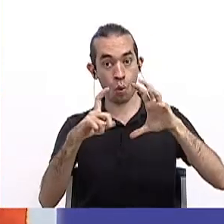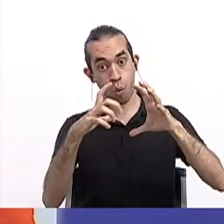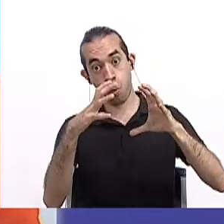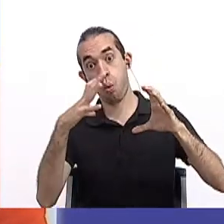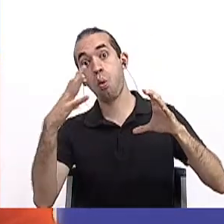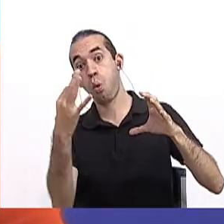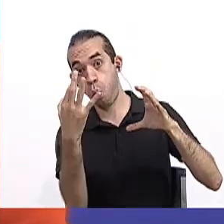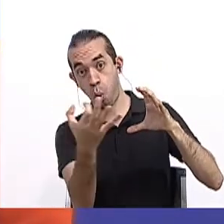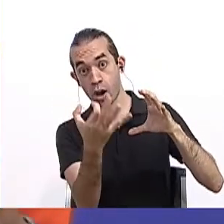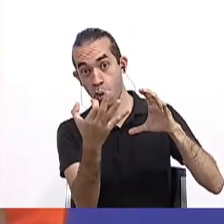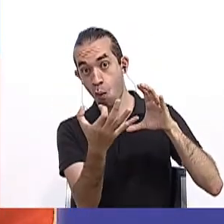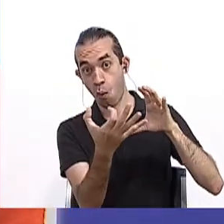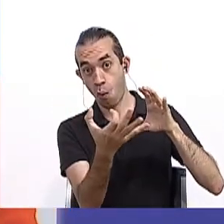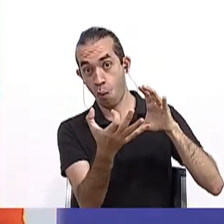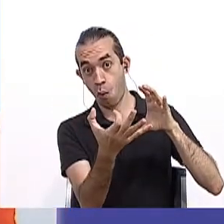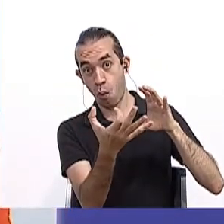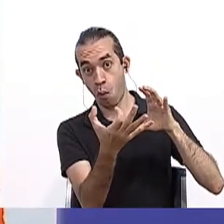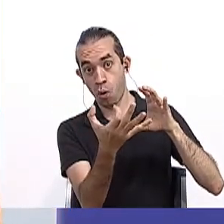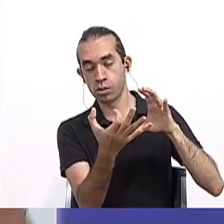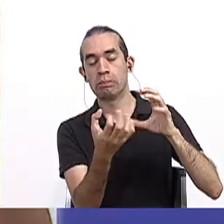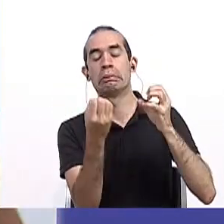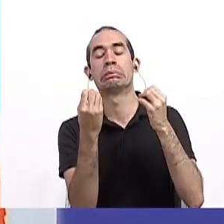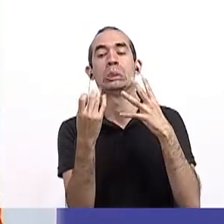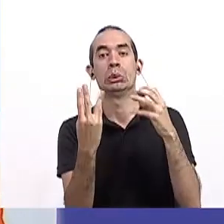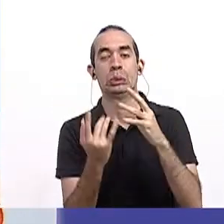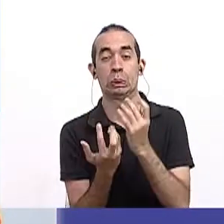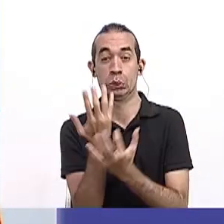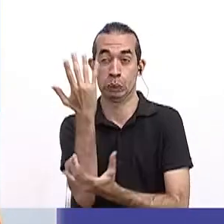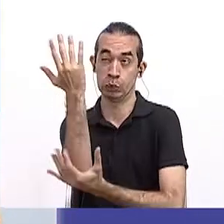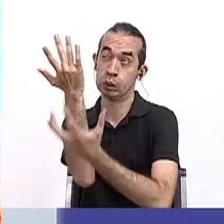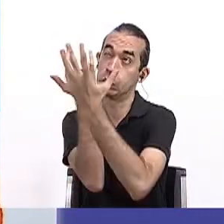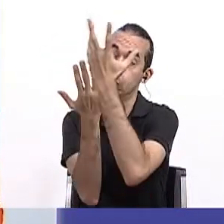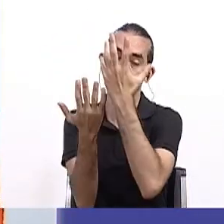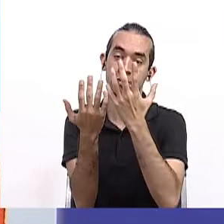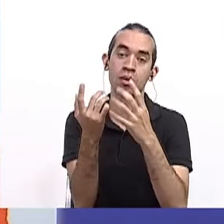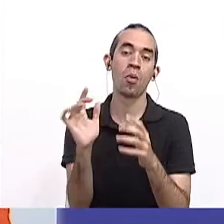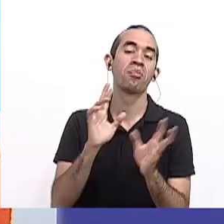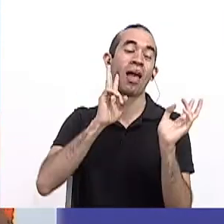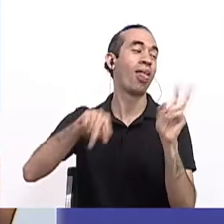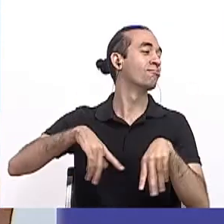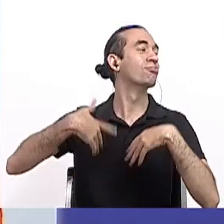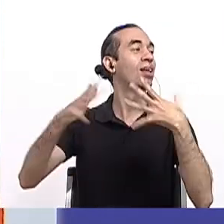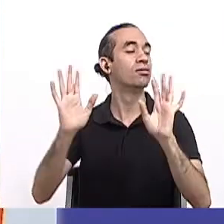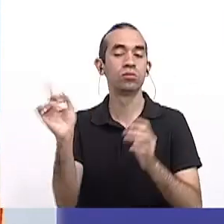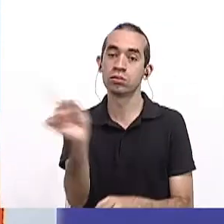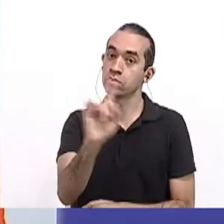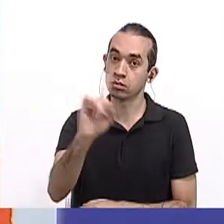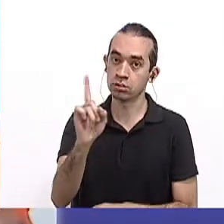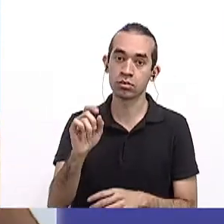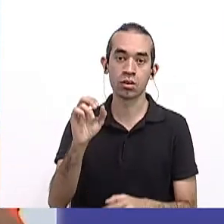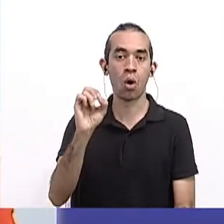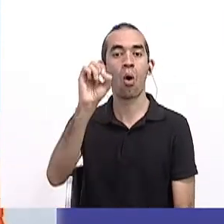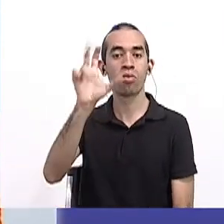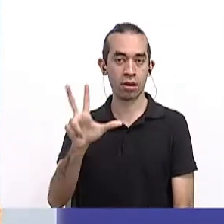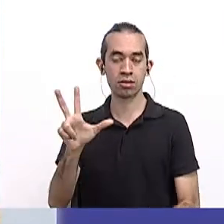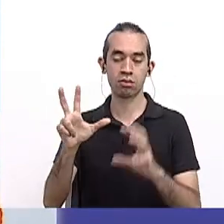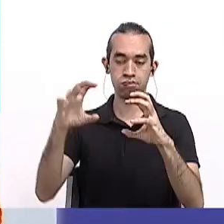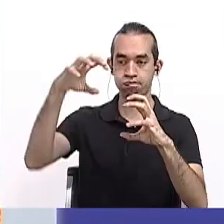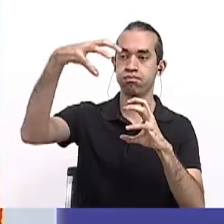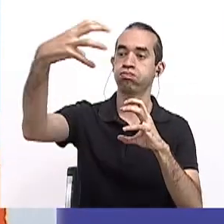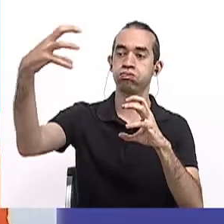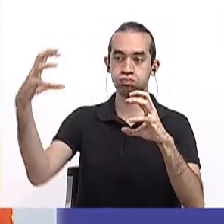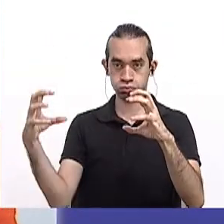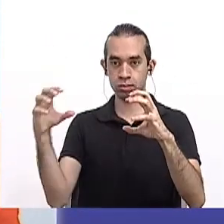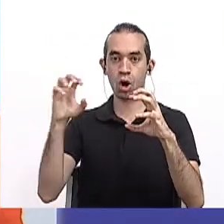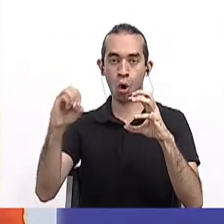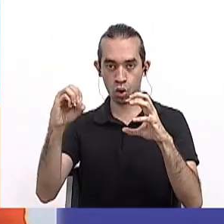ozono han sido de verdad considerable, así que no nos podemos descuidar. El ozono es una molécula de 3